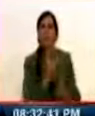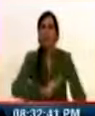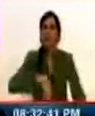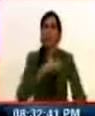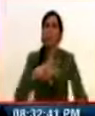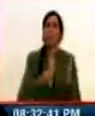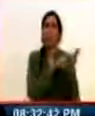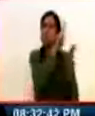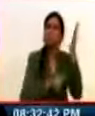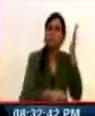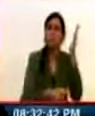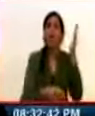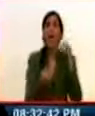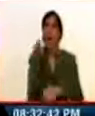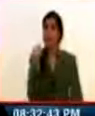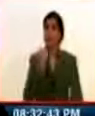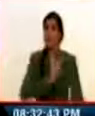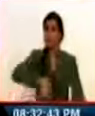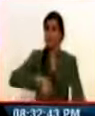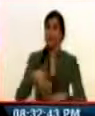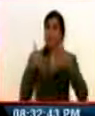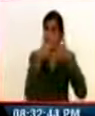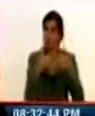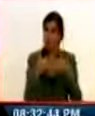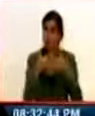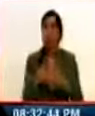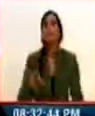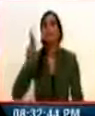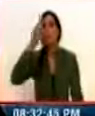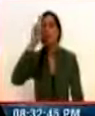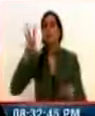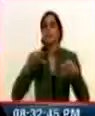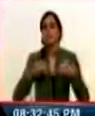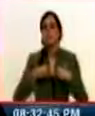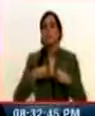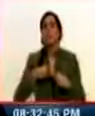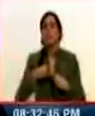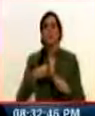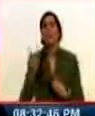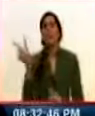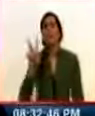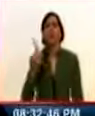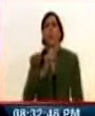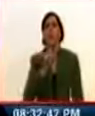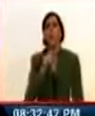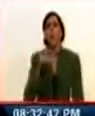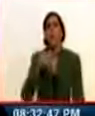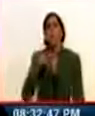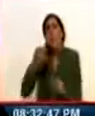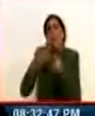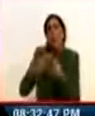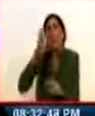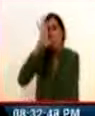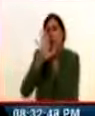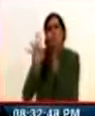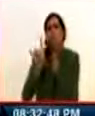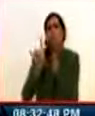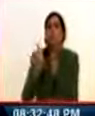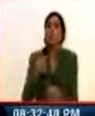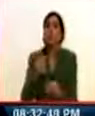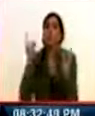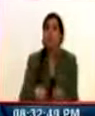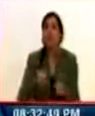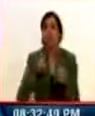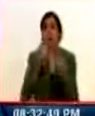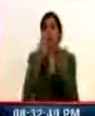decreto. Ayer el presidente de los Estados Unidos reconoció que Venezuela no es una amenaza y en consecuencia tiene que derogar